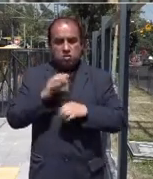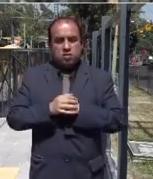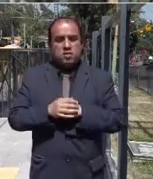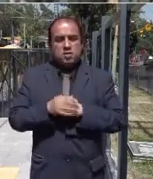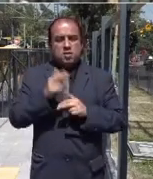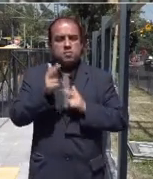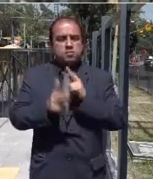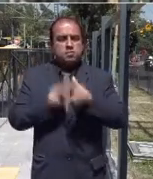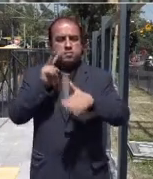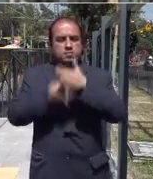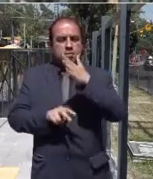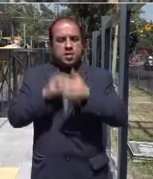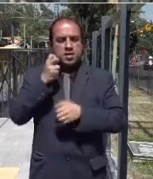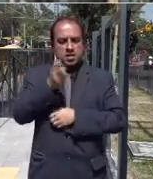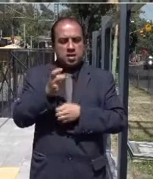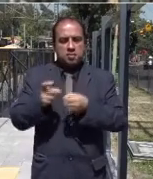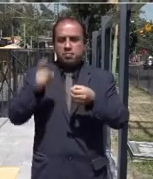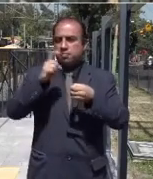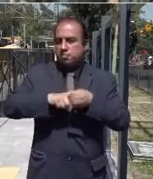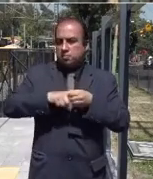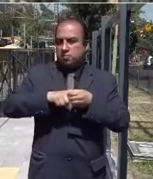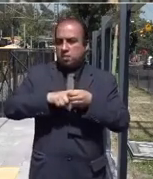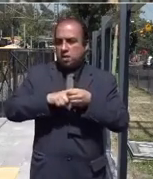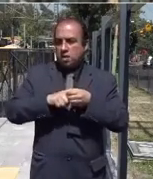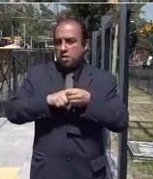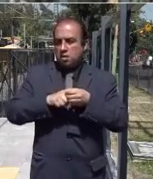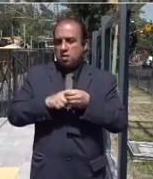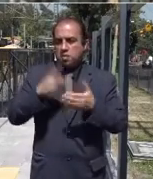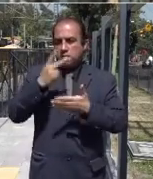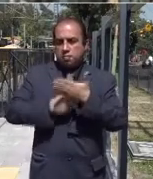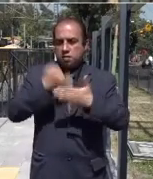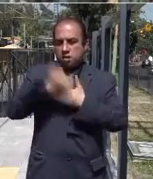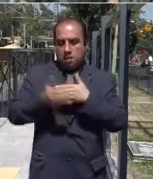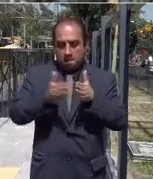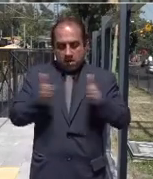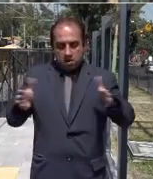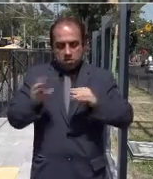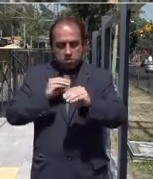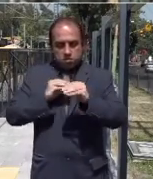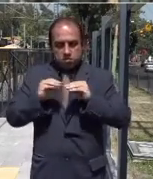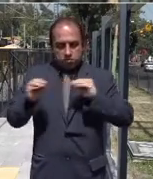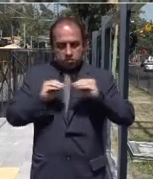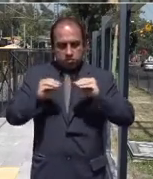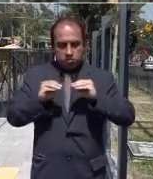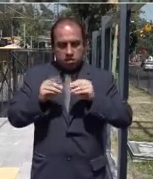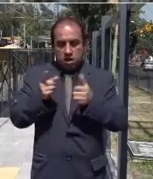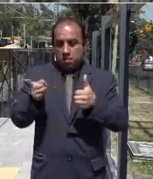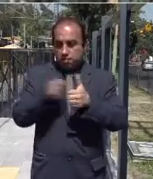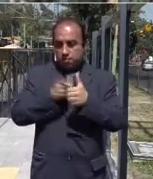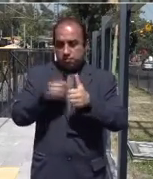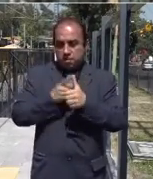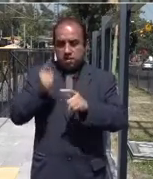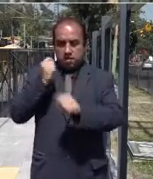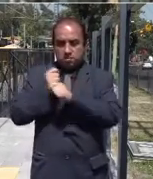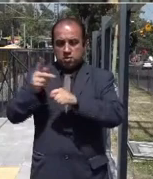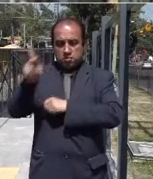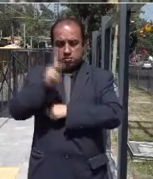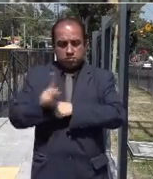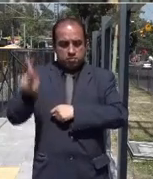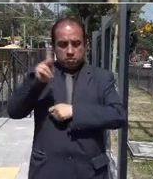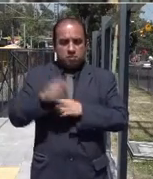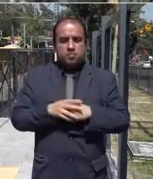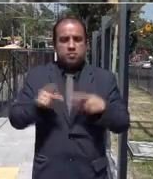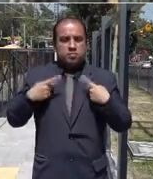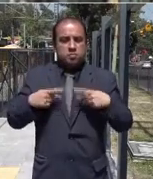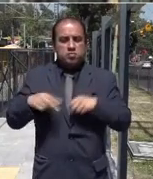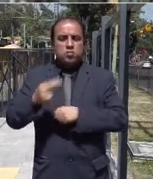es parte de este proyecto más amplio de movilidad, donde la prioridad es el transporte público y las y los usuarios